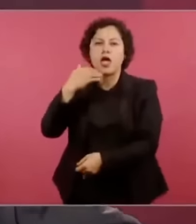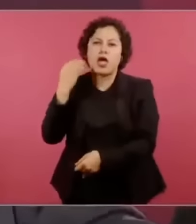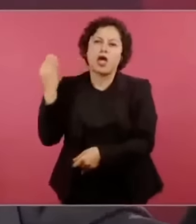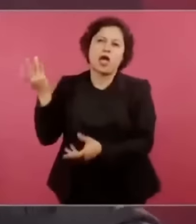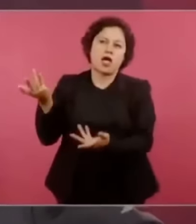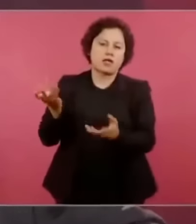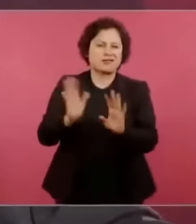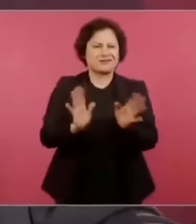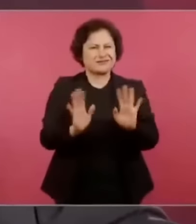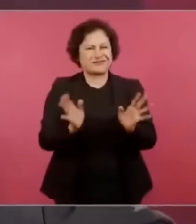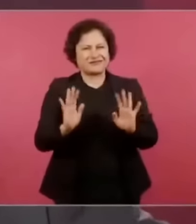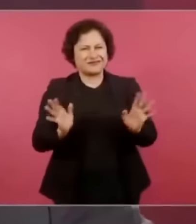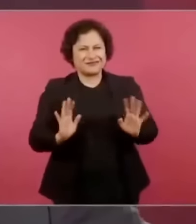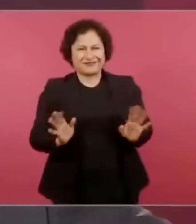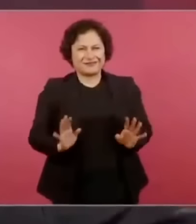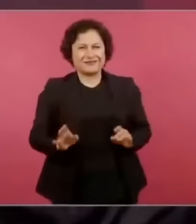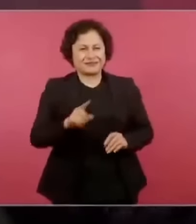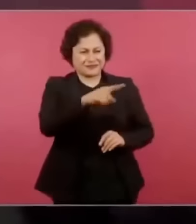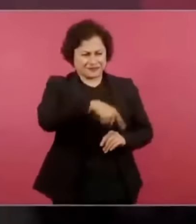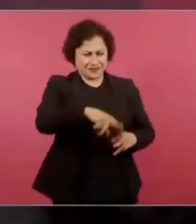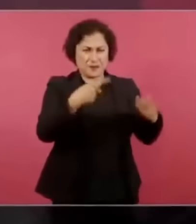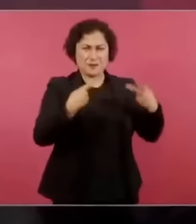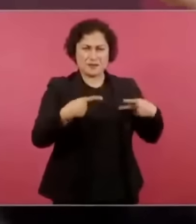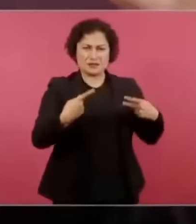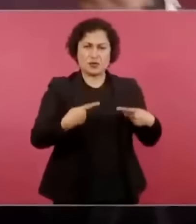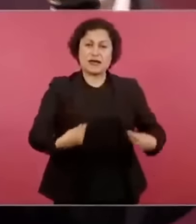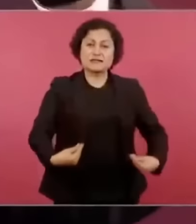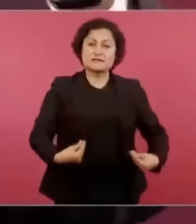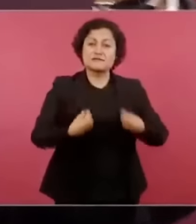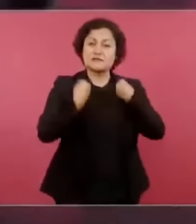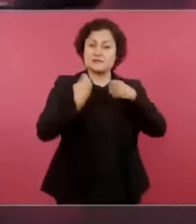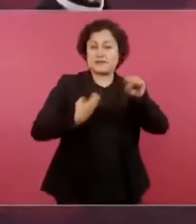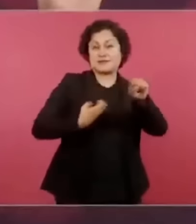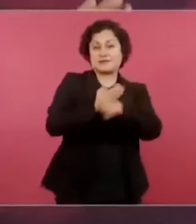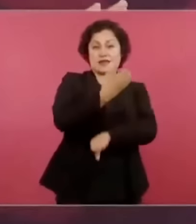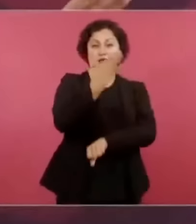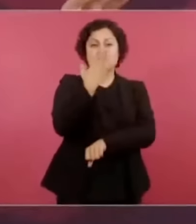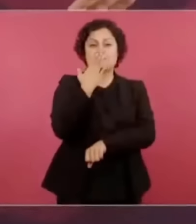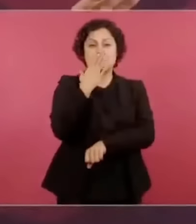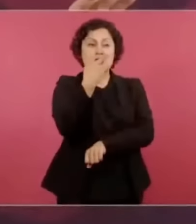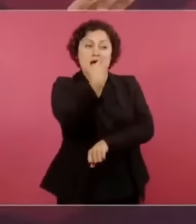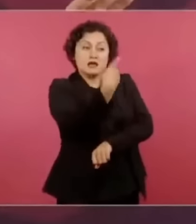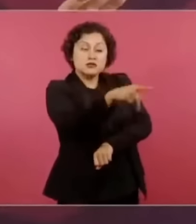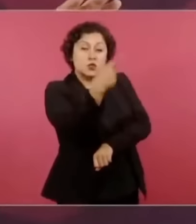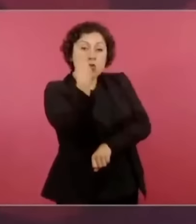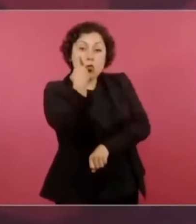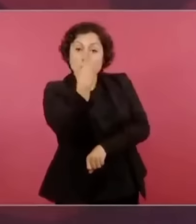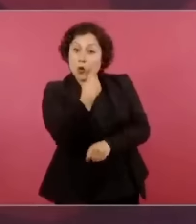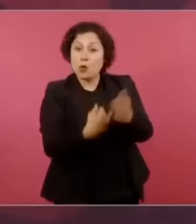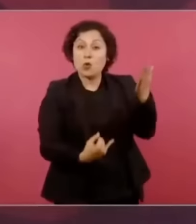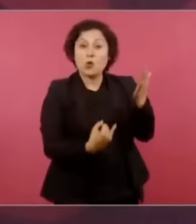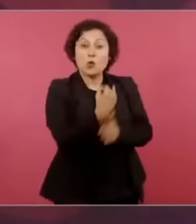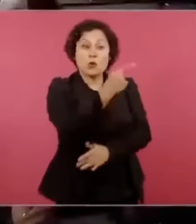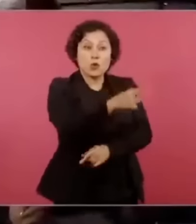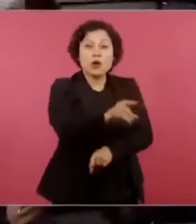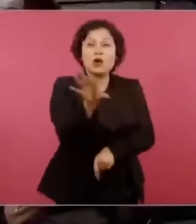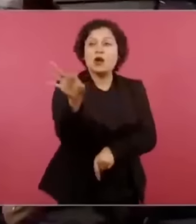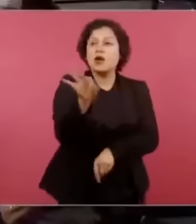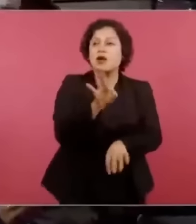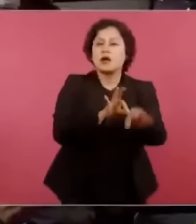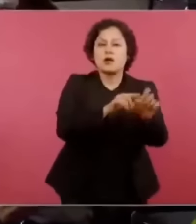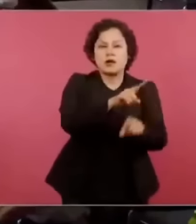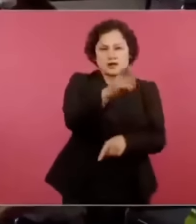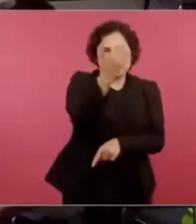los sonorenses van a decidir, conocen muy bien quién es quién. Pero por eso se desencantan, presidente, vea